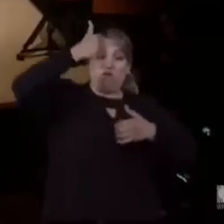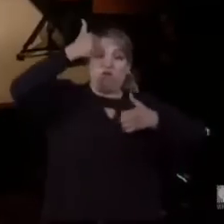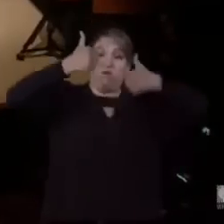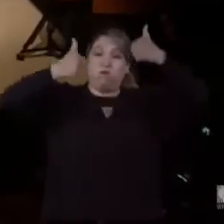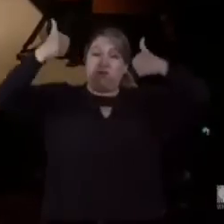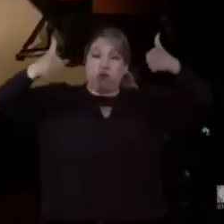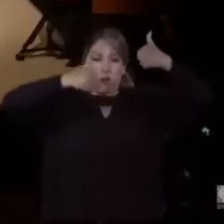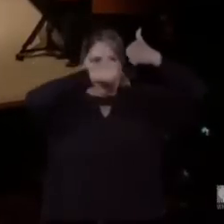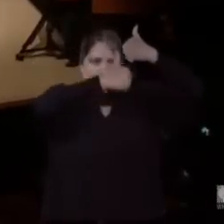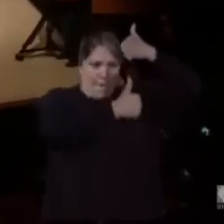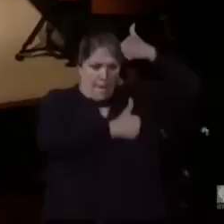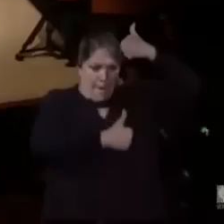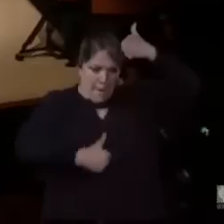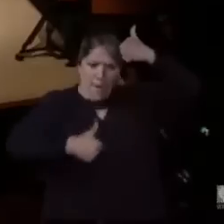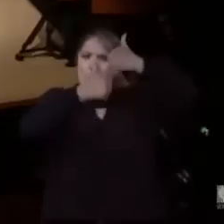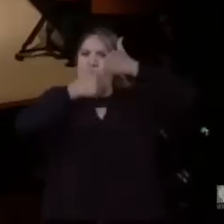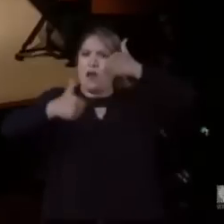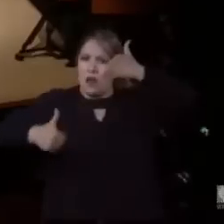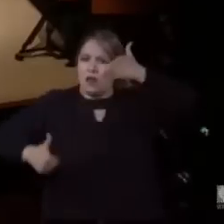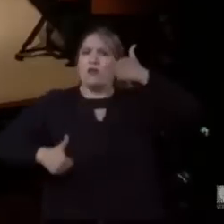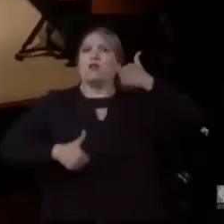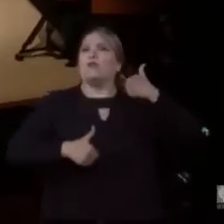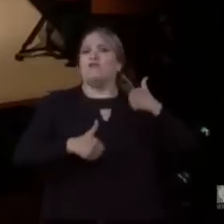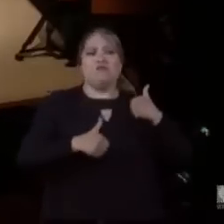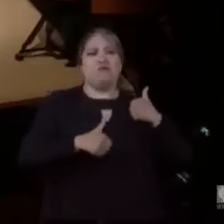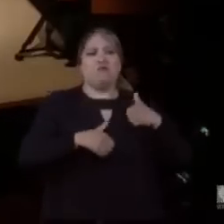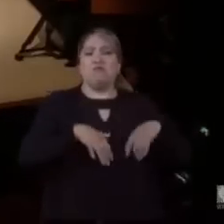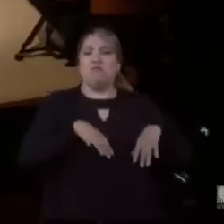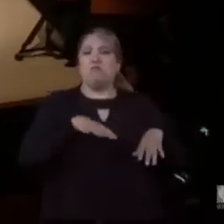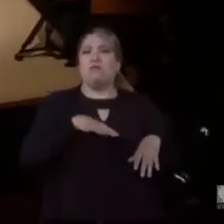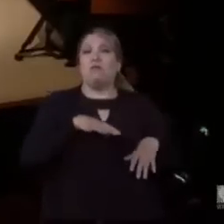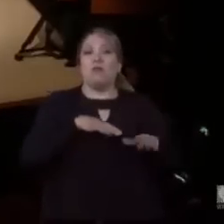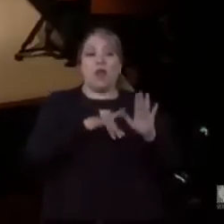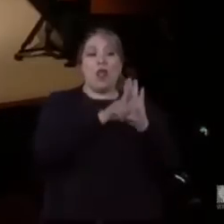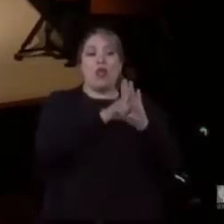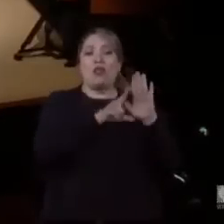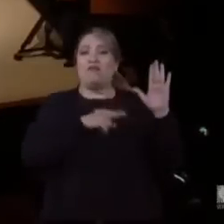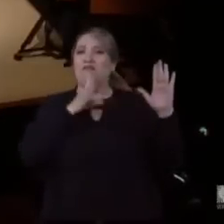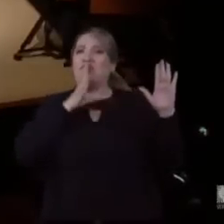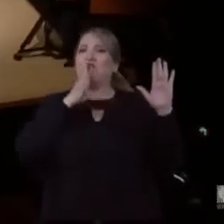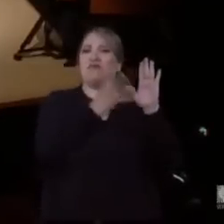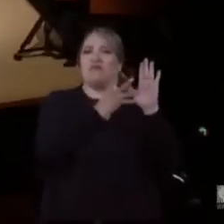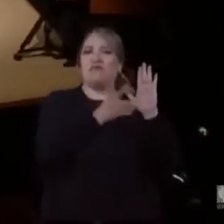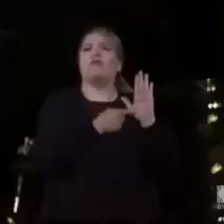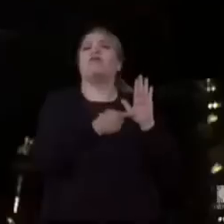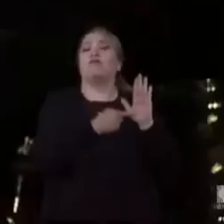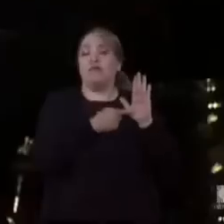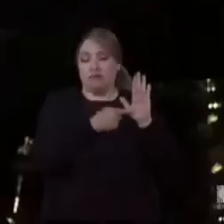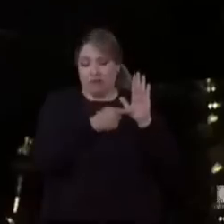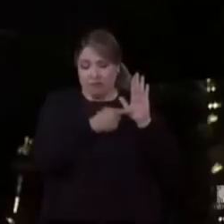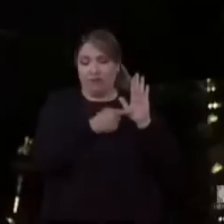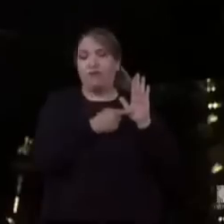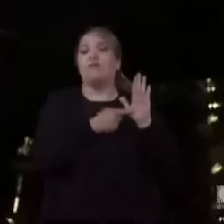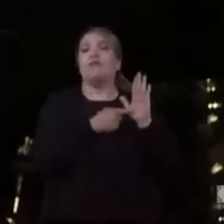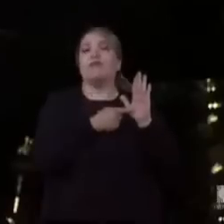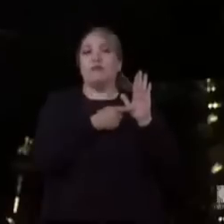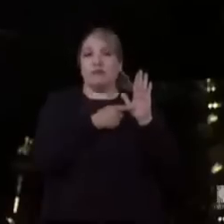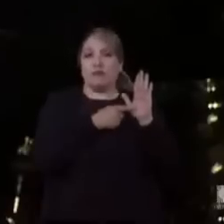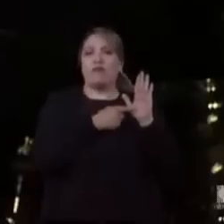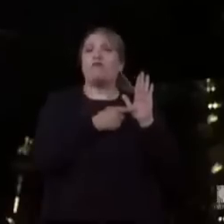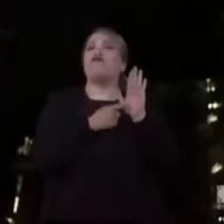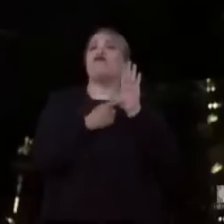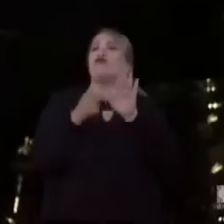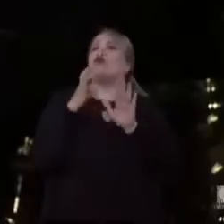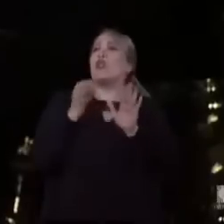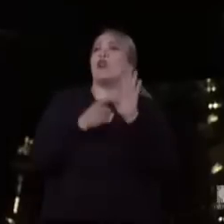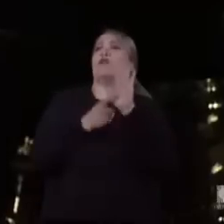mandos medios, funcionarios del Estado, violaron la ley, mostraron como positivo públicamente y